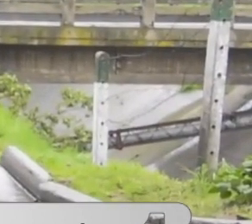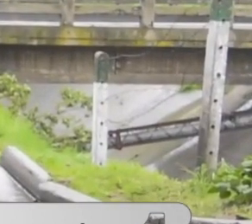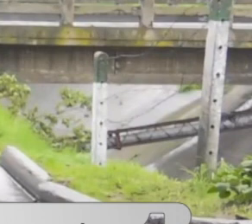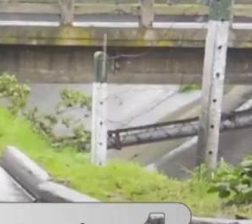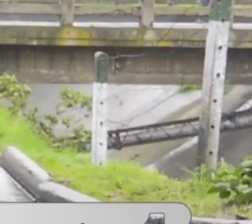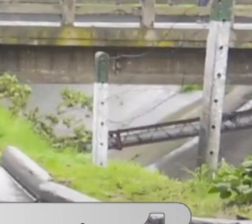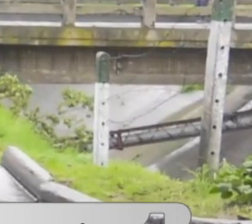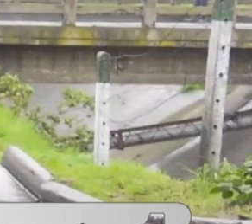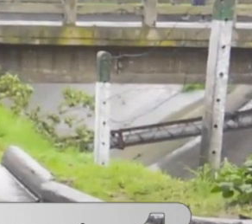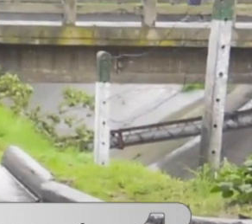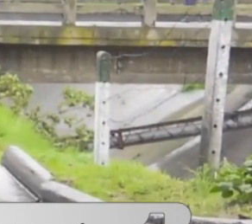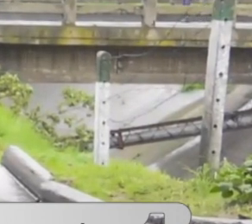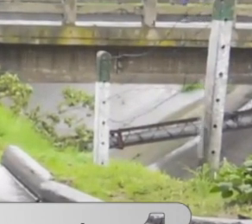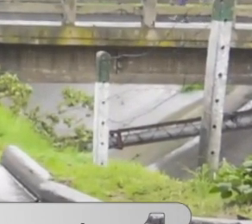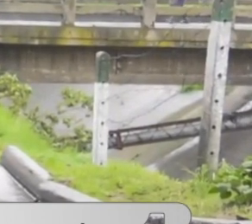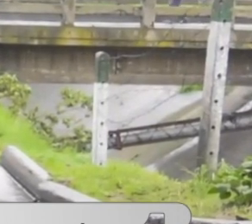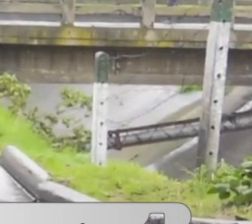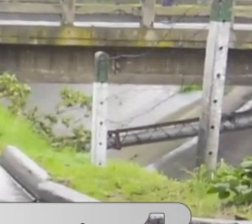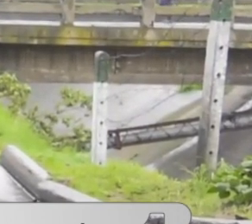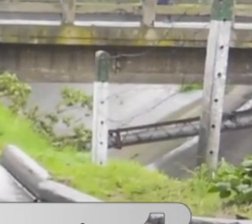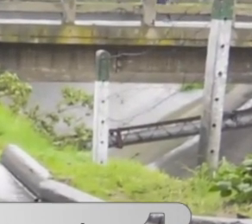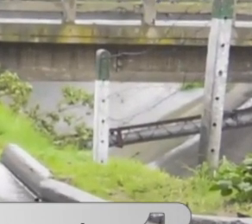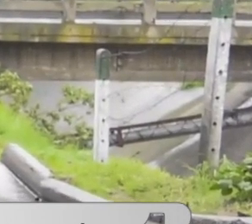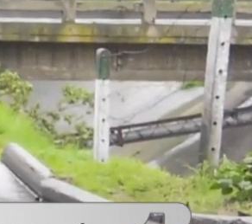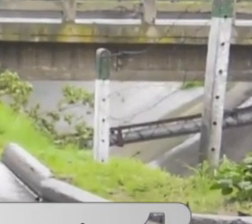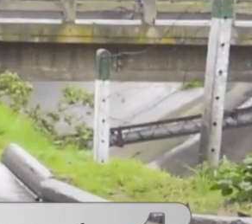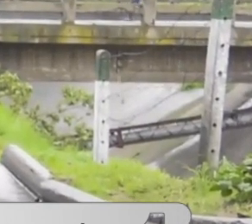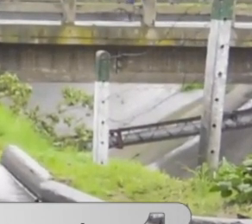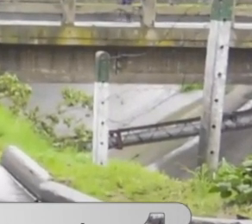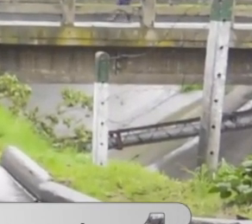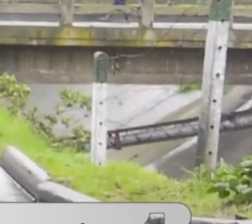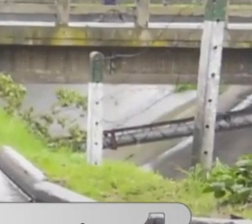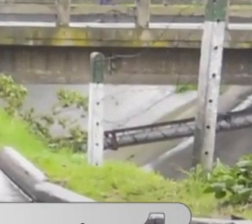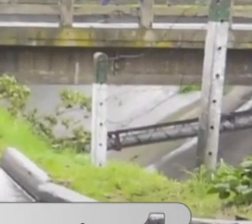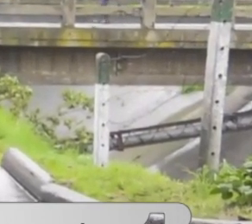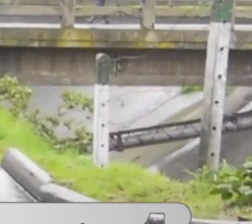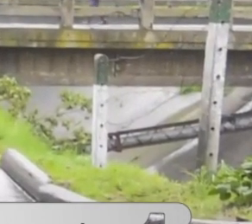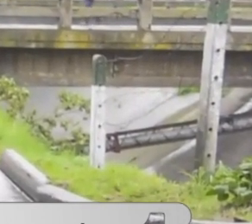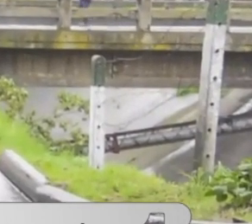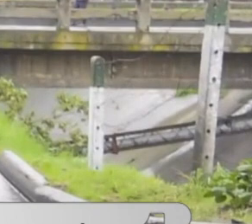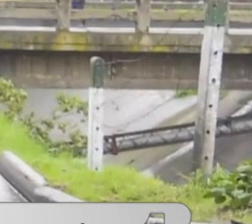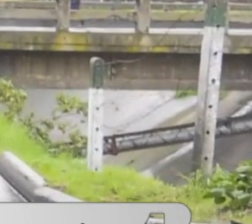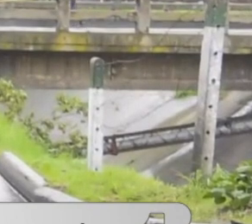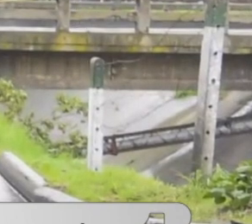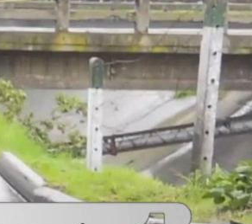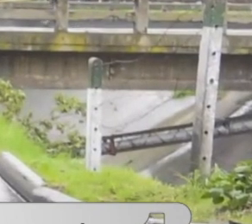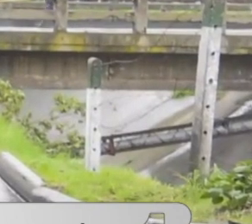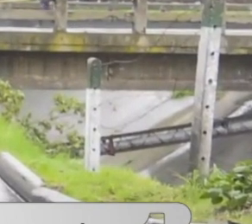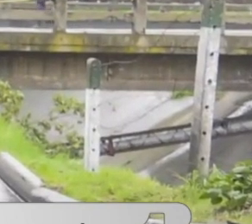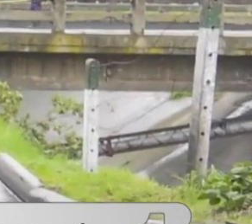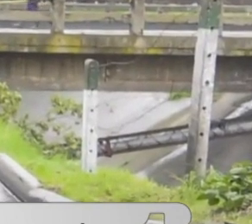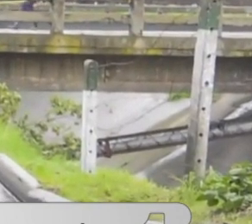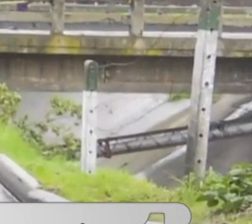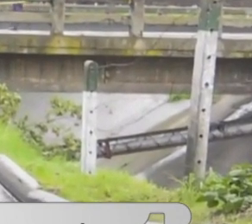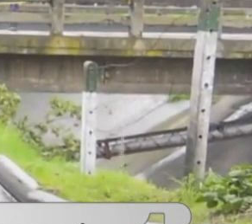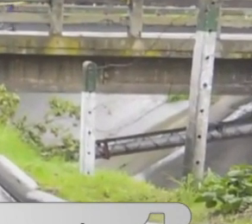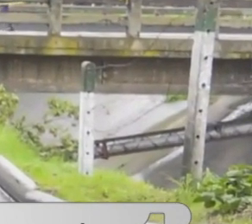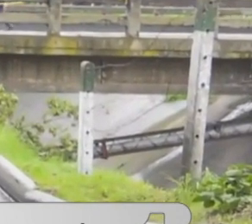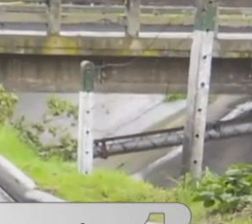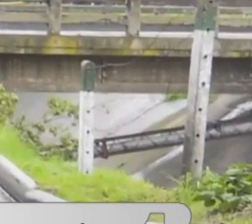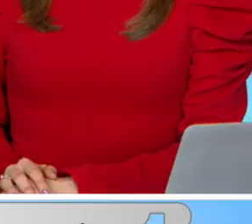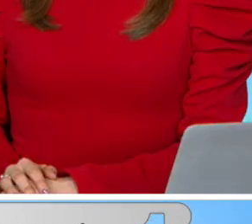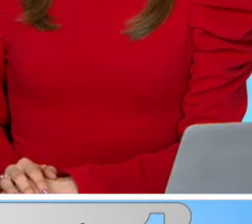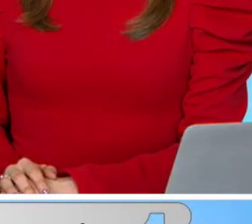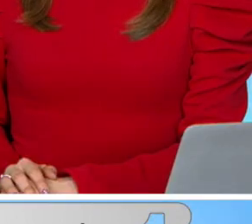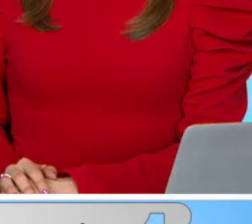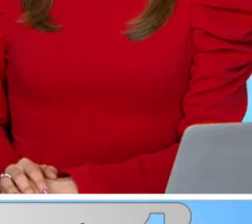o el avance de este tipo de casos en la ciudad para saber qué decisiones pueden tomarse. A las 12 del mediodía tendremos más detalles de estas dos noticias.